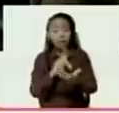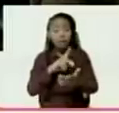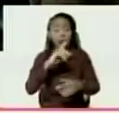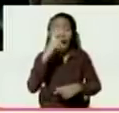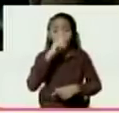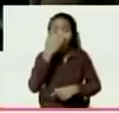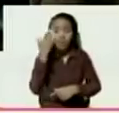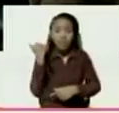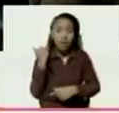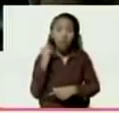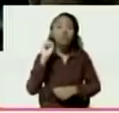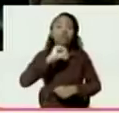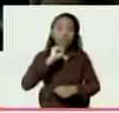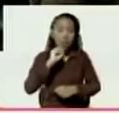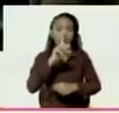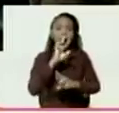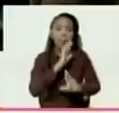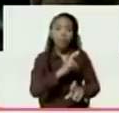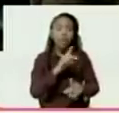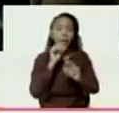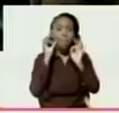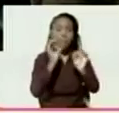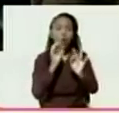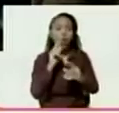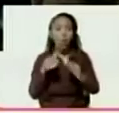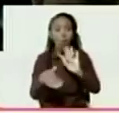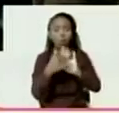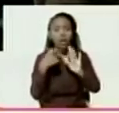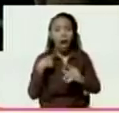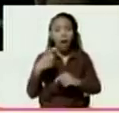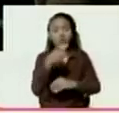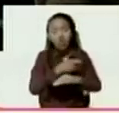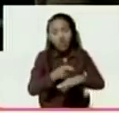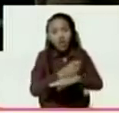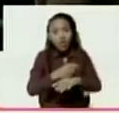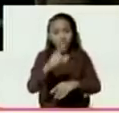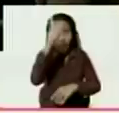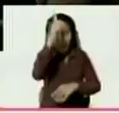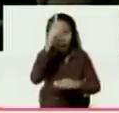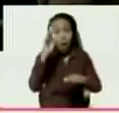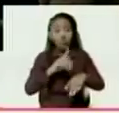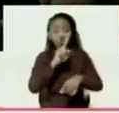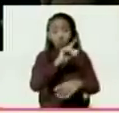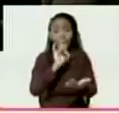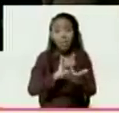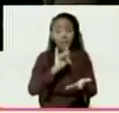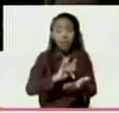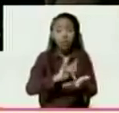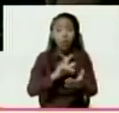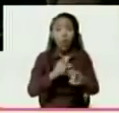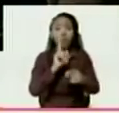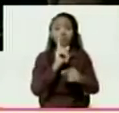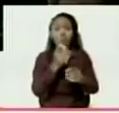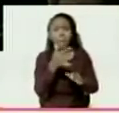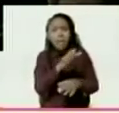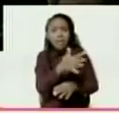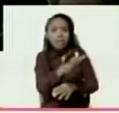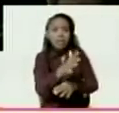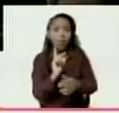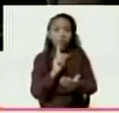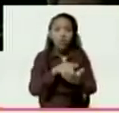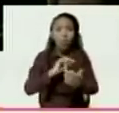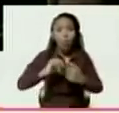pasado sí hubiera una respuesta específicamente contra el gobierno de Alemania por su participación muy similar cuando llegó Juan